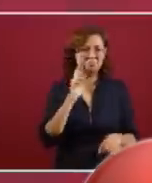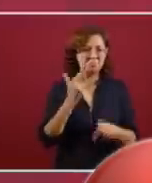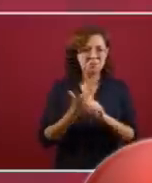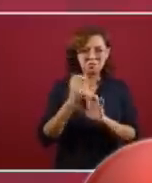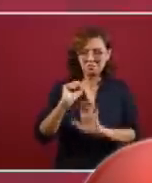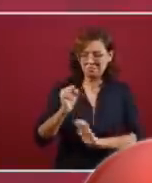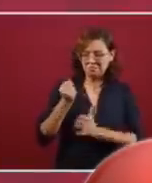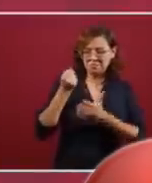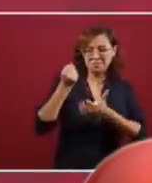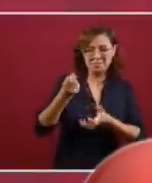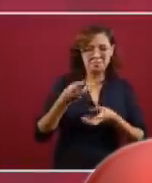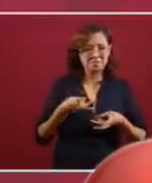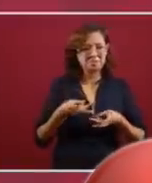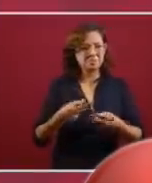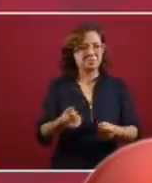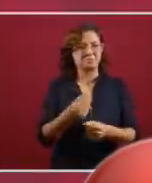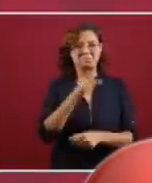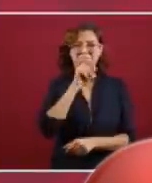el manejo del presupuesto